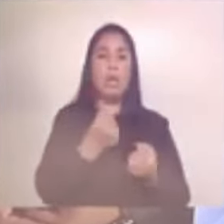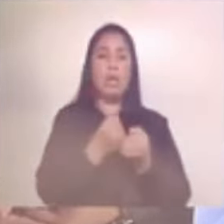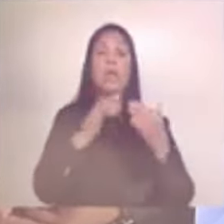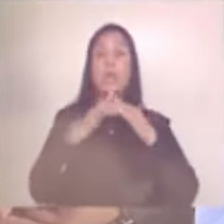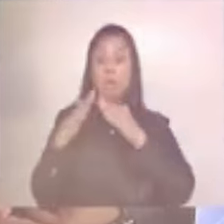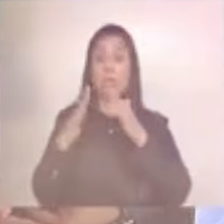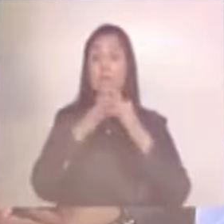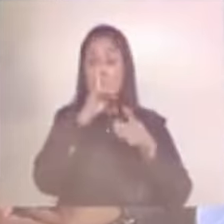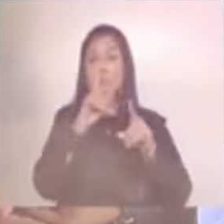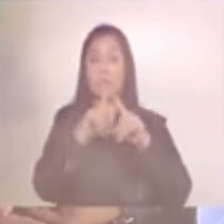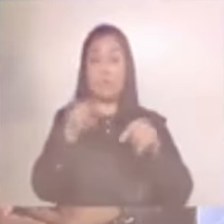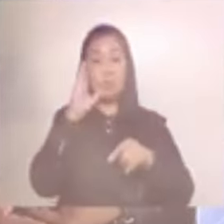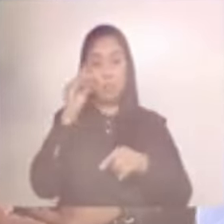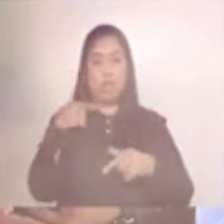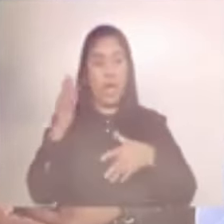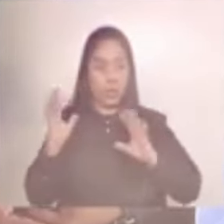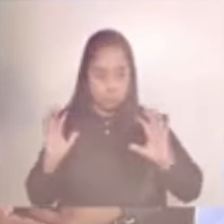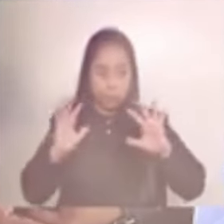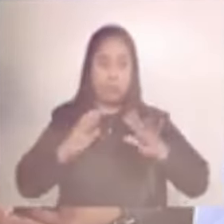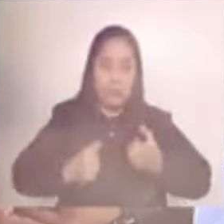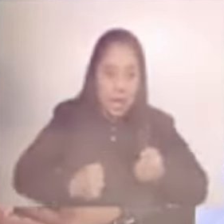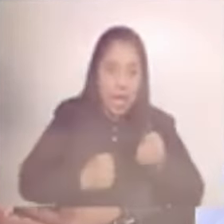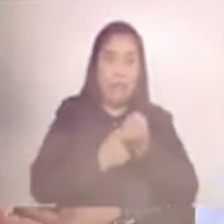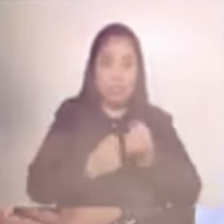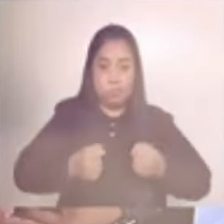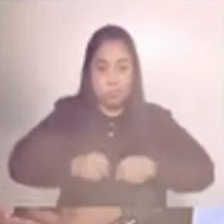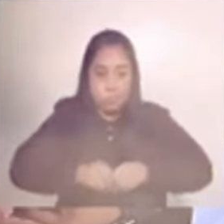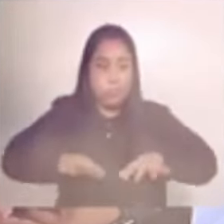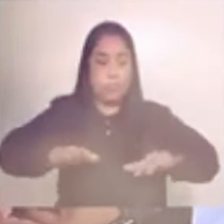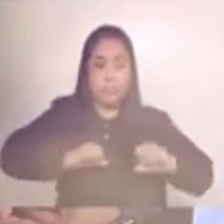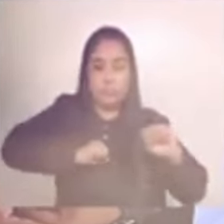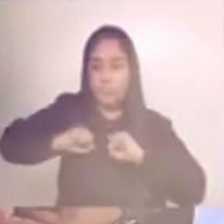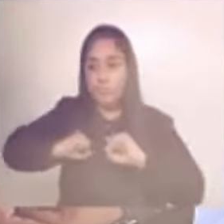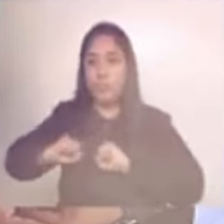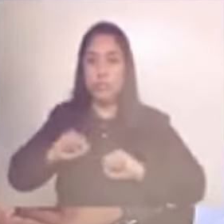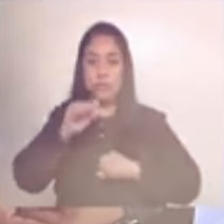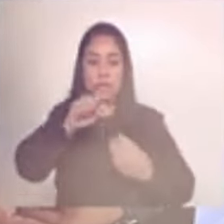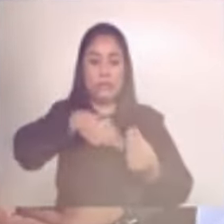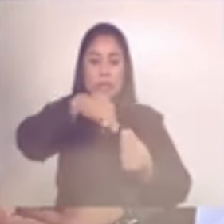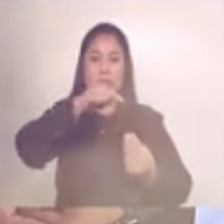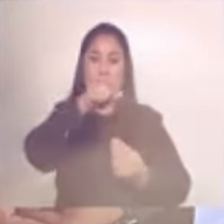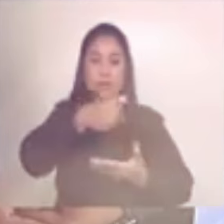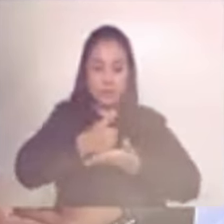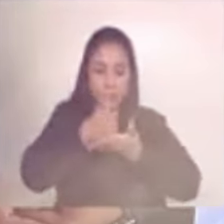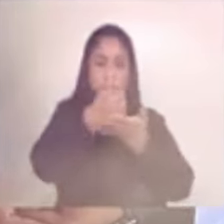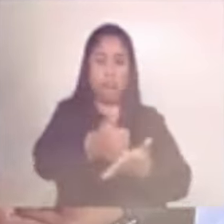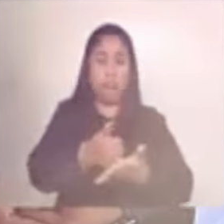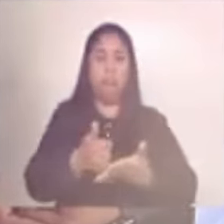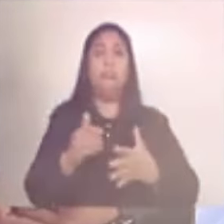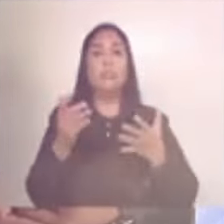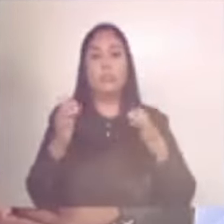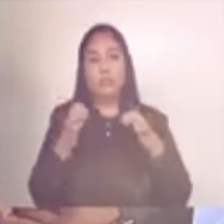comunidad, porque la comunidad se ha volcado también en apoyo de estas familias,